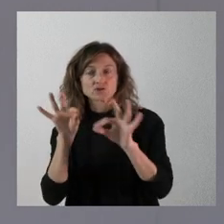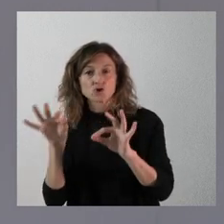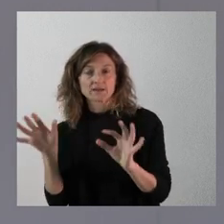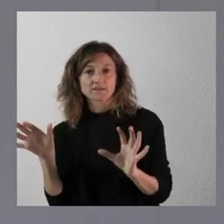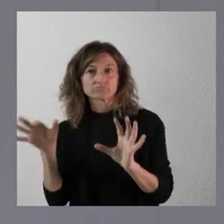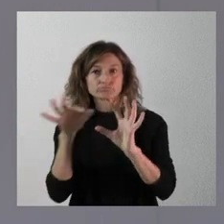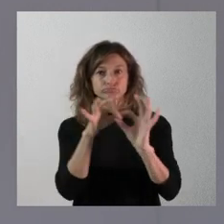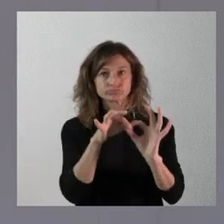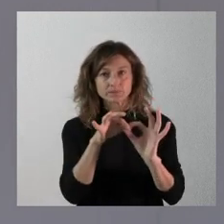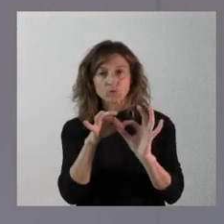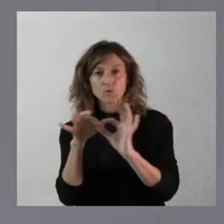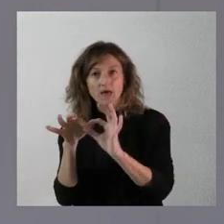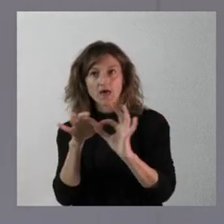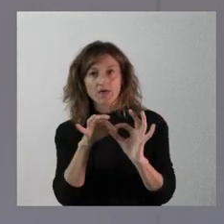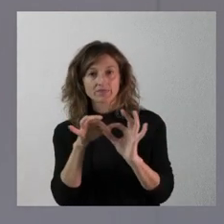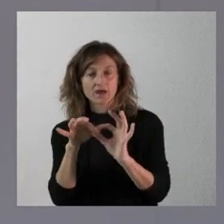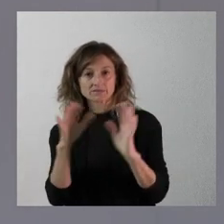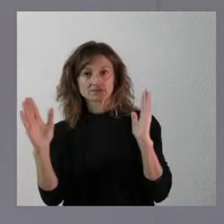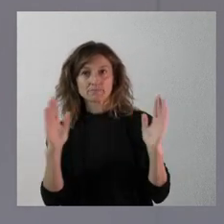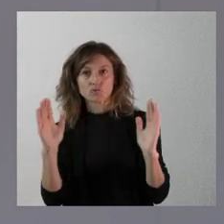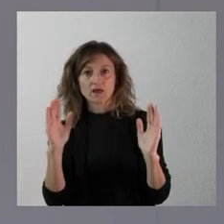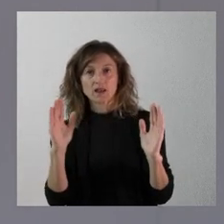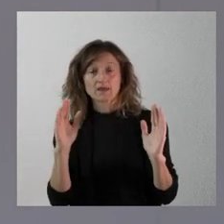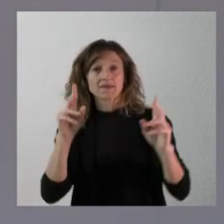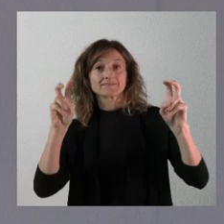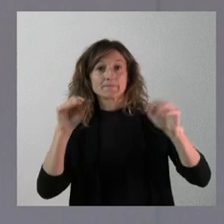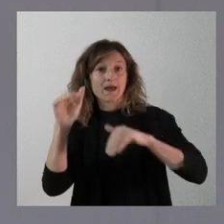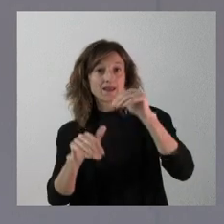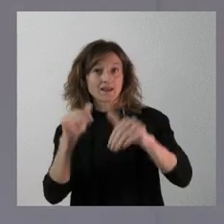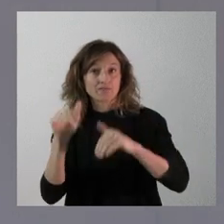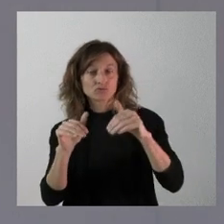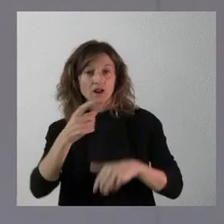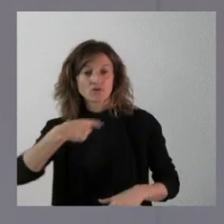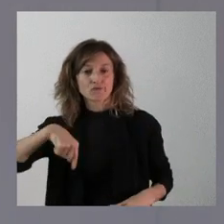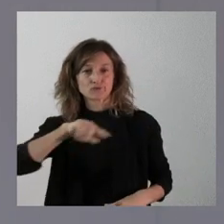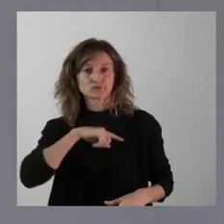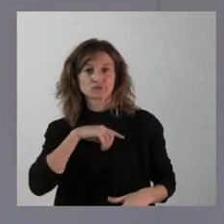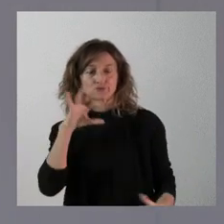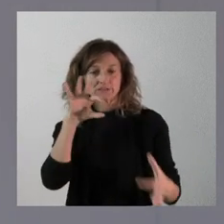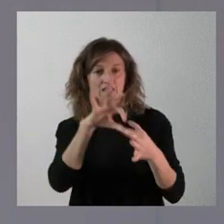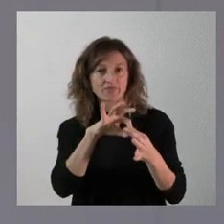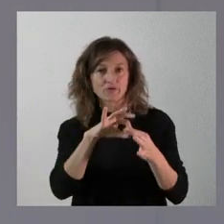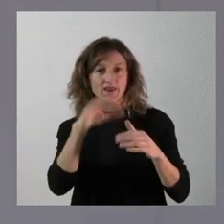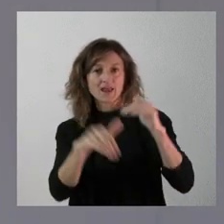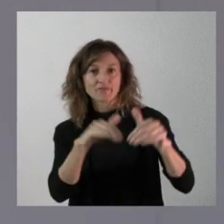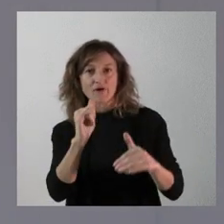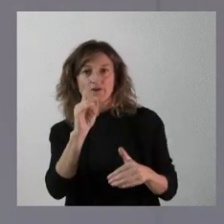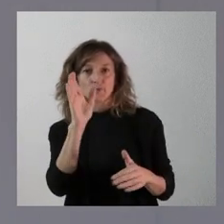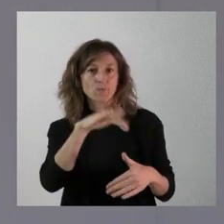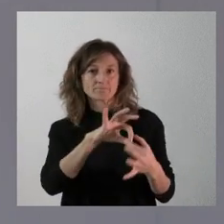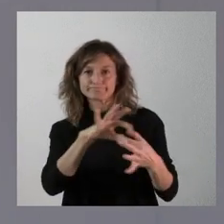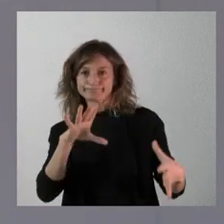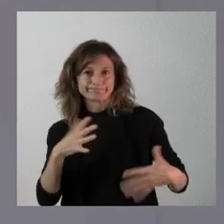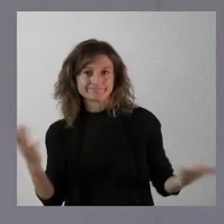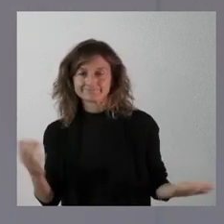como ustedes saben en este contexto temporal a un periodo electoral lo nuestro no tiene que ver con que haya elecciones O